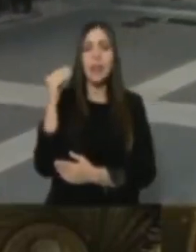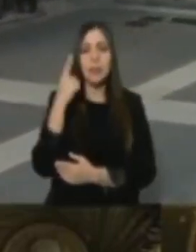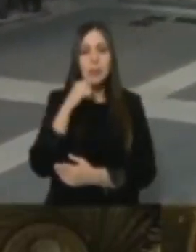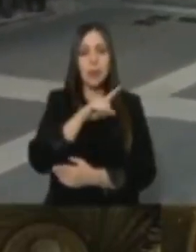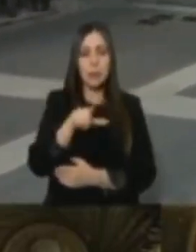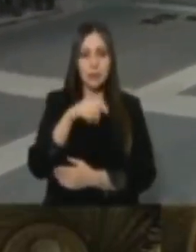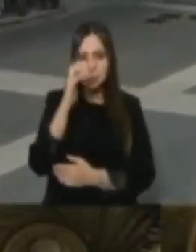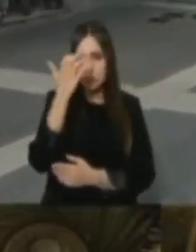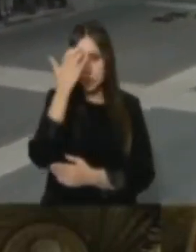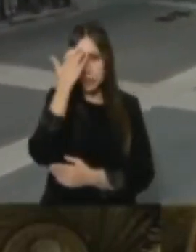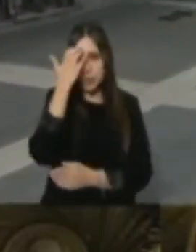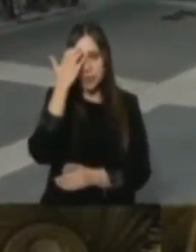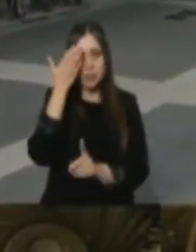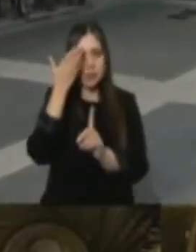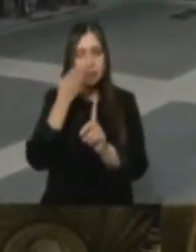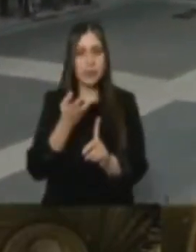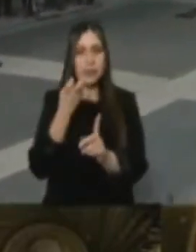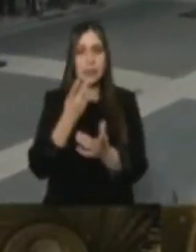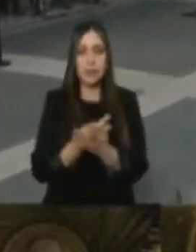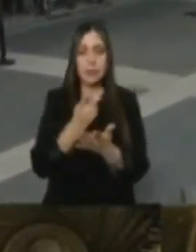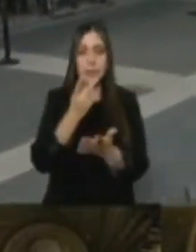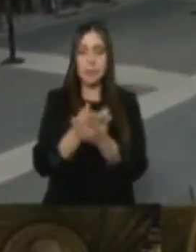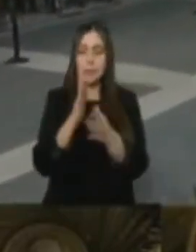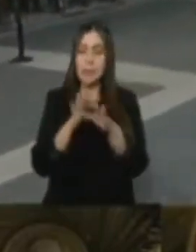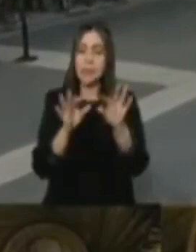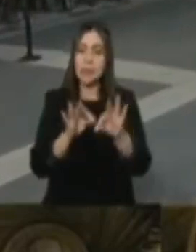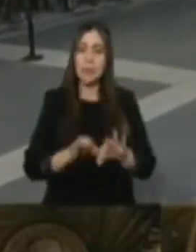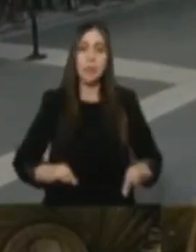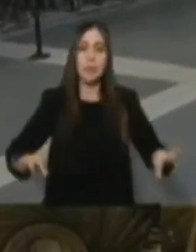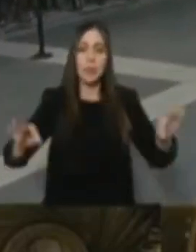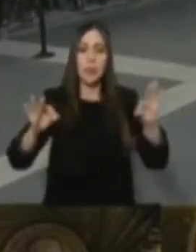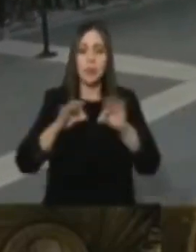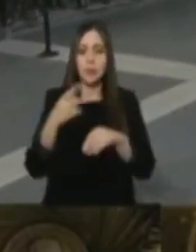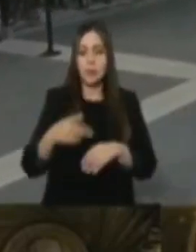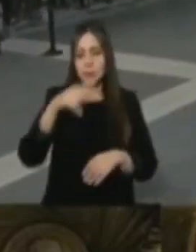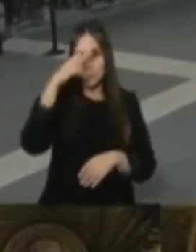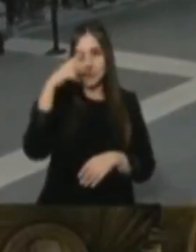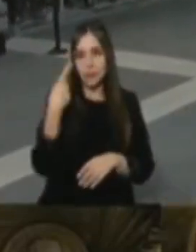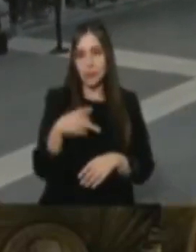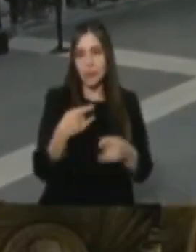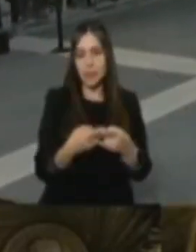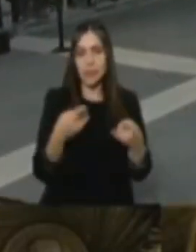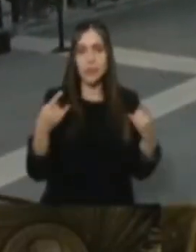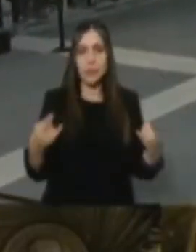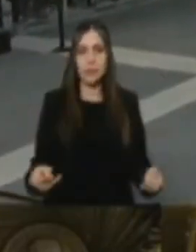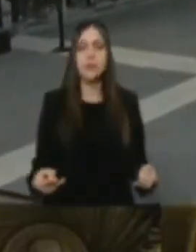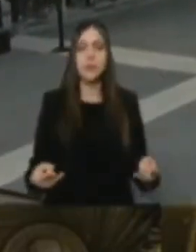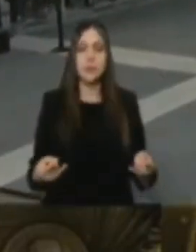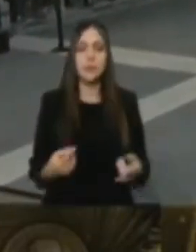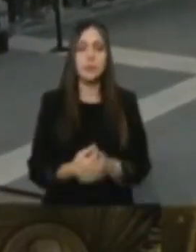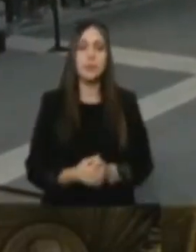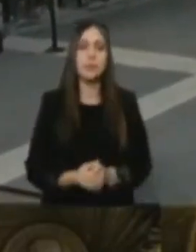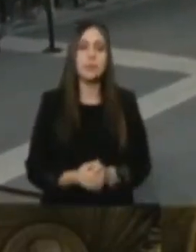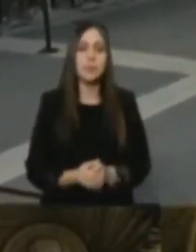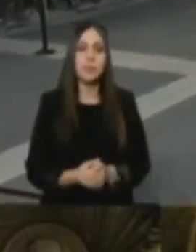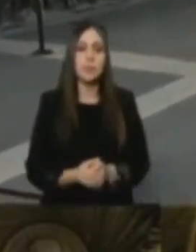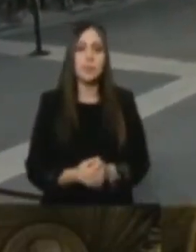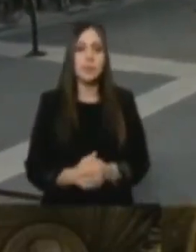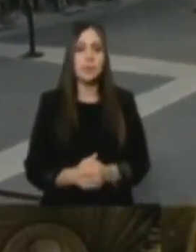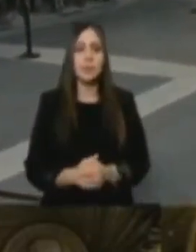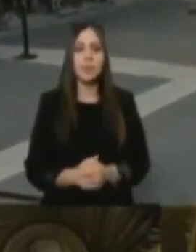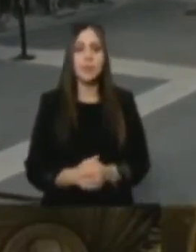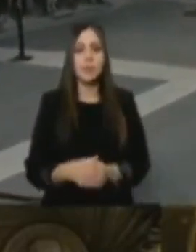más destacadas, más importantes de la historia de nuestro país en un momentos convulsos de